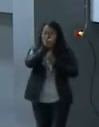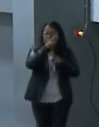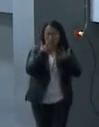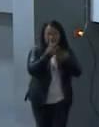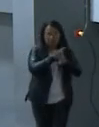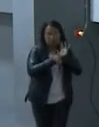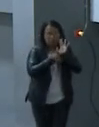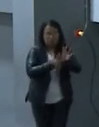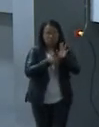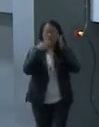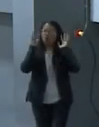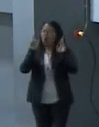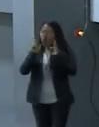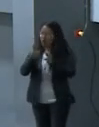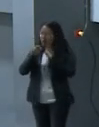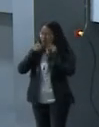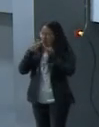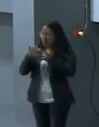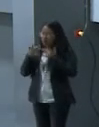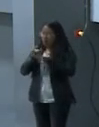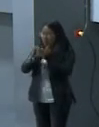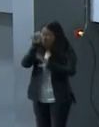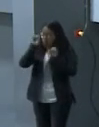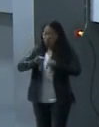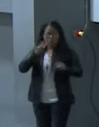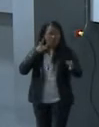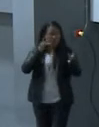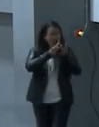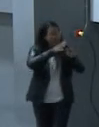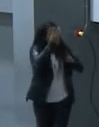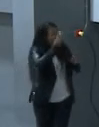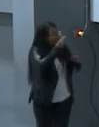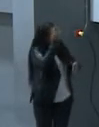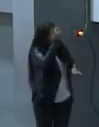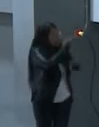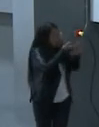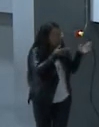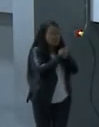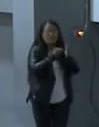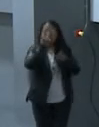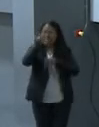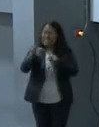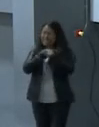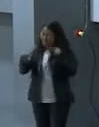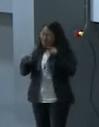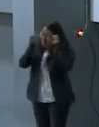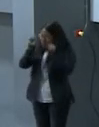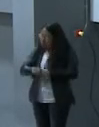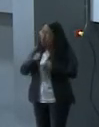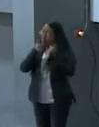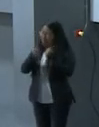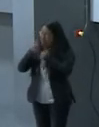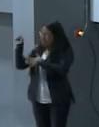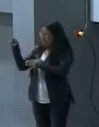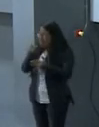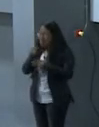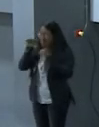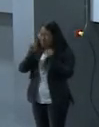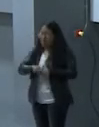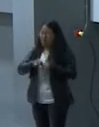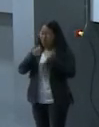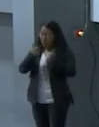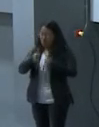resaltar. Esperamos, por supuesto, que la universidad sea coherente con esa petición, que esas 6 semanas se cubran de ese dinero y